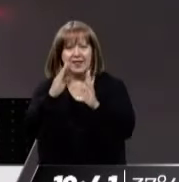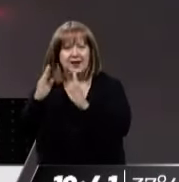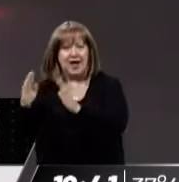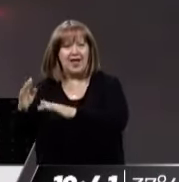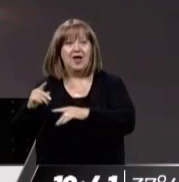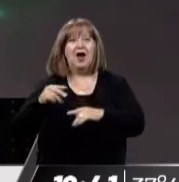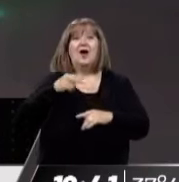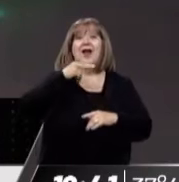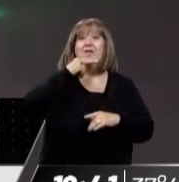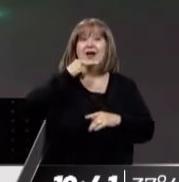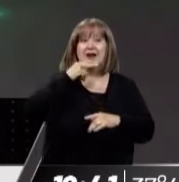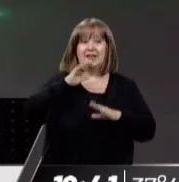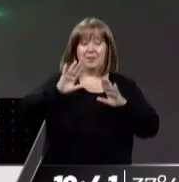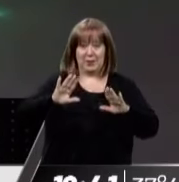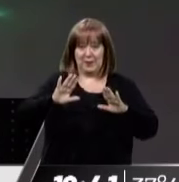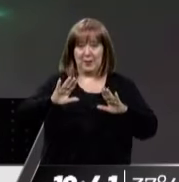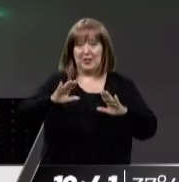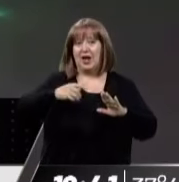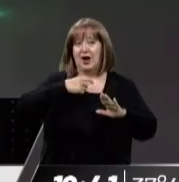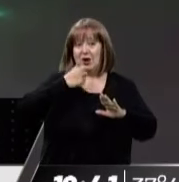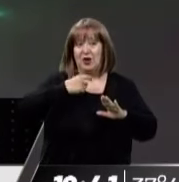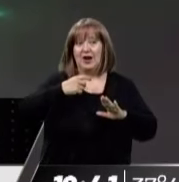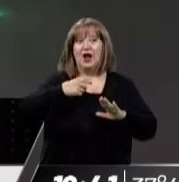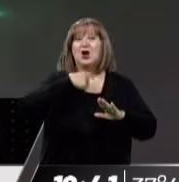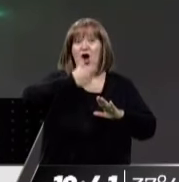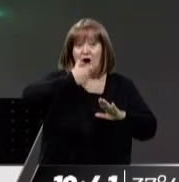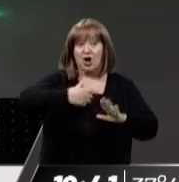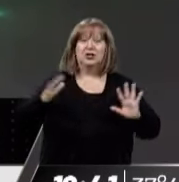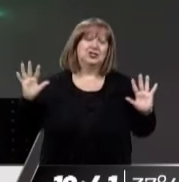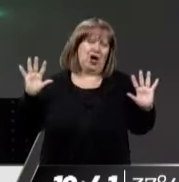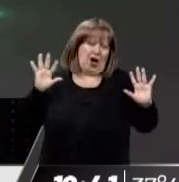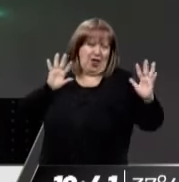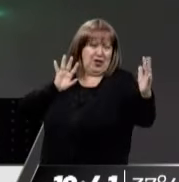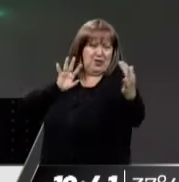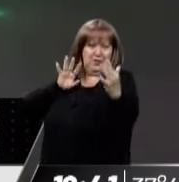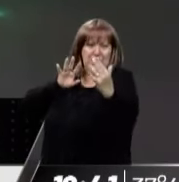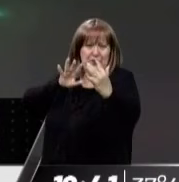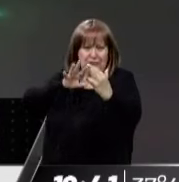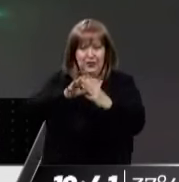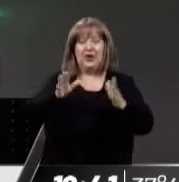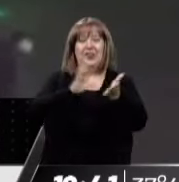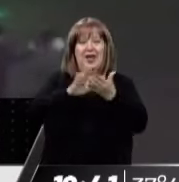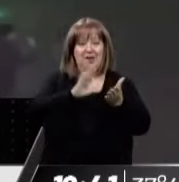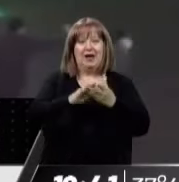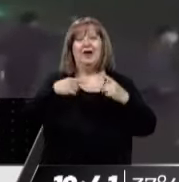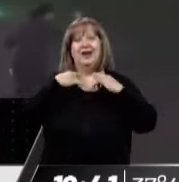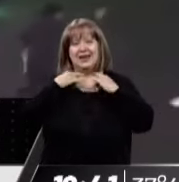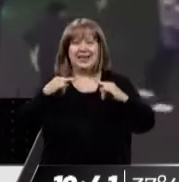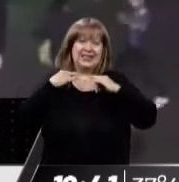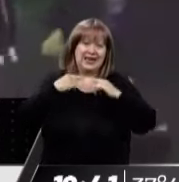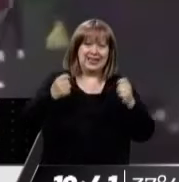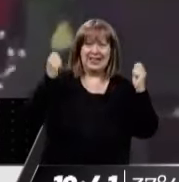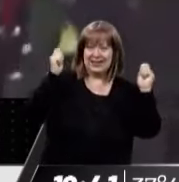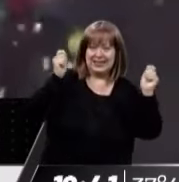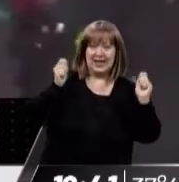va a dar verde, van a ver, y rojo, mejor dicho, y otra vez vuelven a reunirse y festejar. ¿Y así estuvieron toda